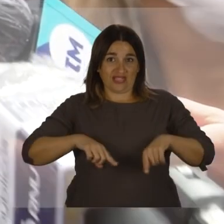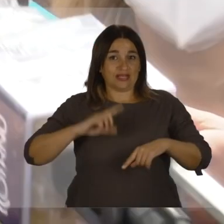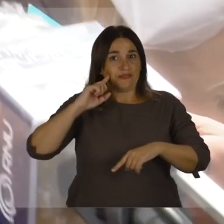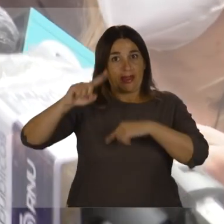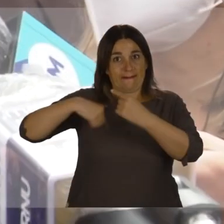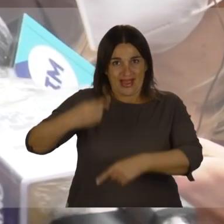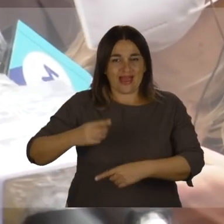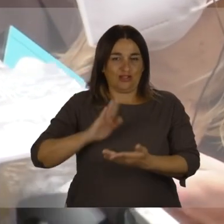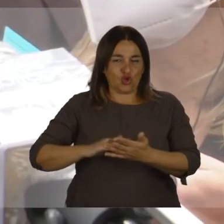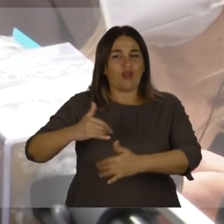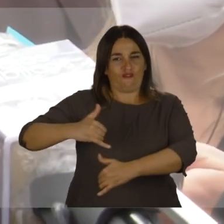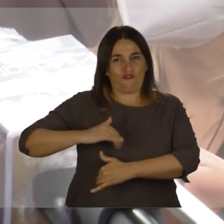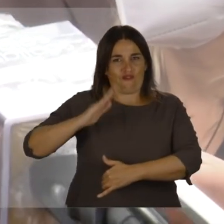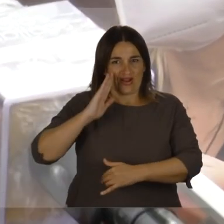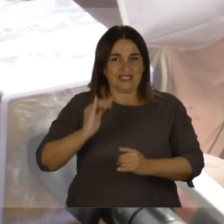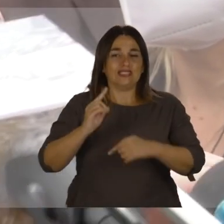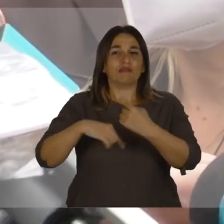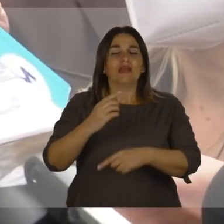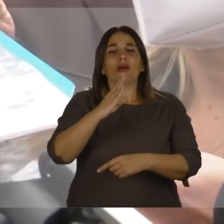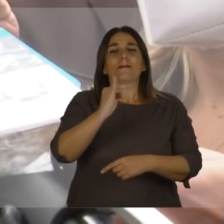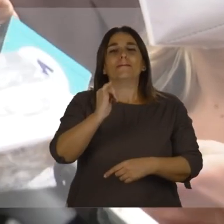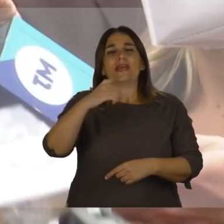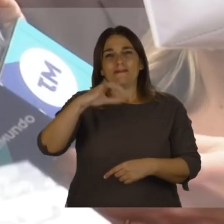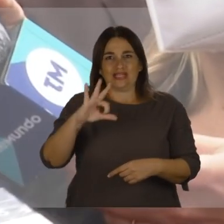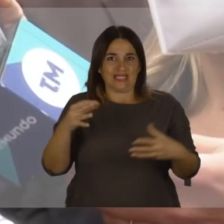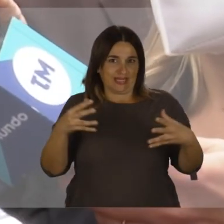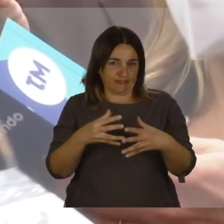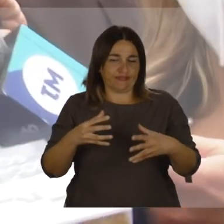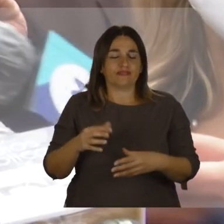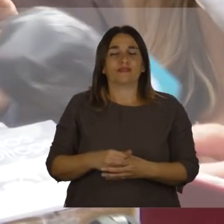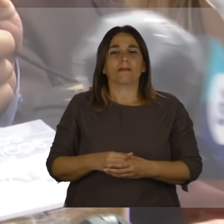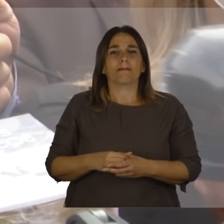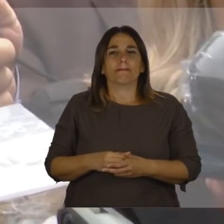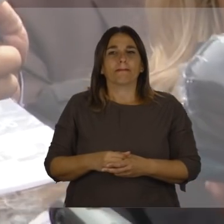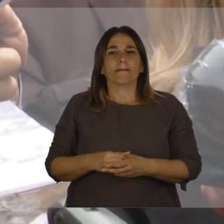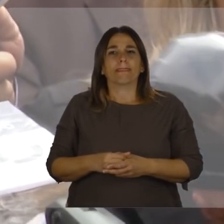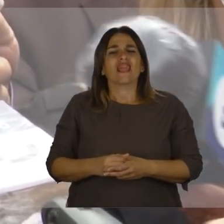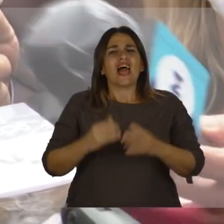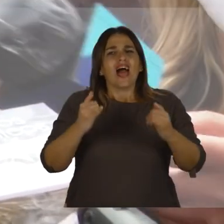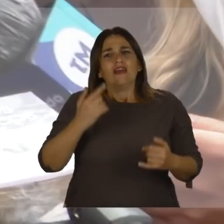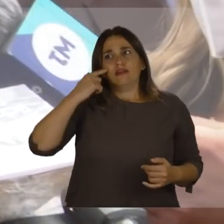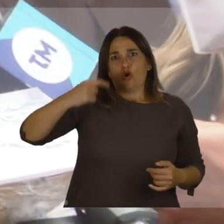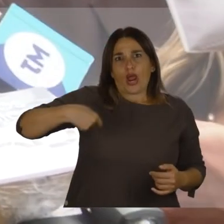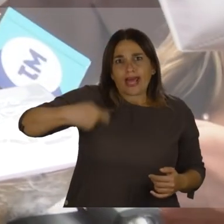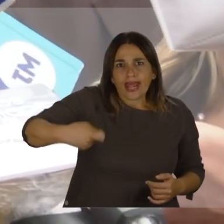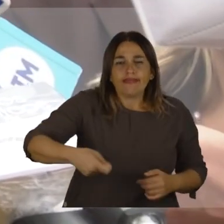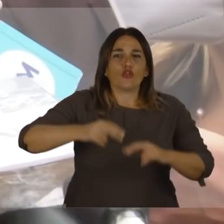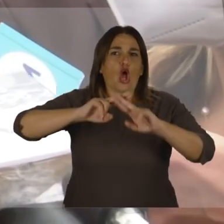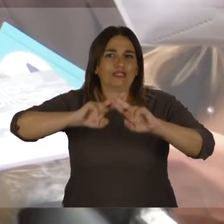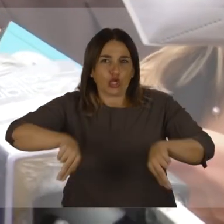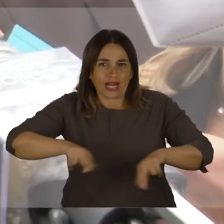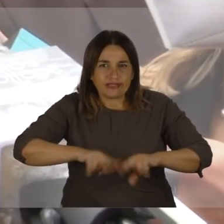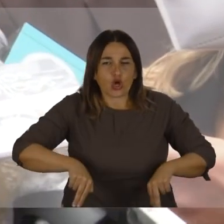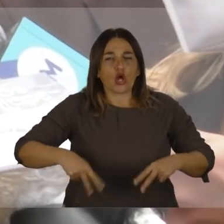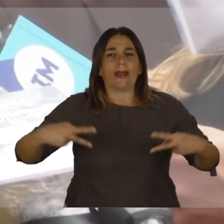Parlamento, estímulos e incentivos para todas las MIPYMES. ¿En qué podría beneficiar, por ejemplo? Bueno, hay créditos,